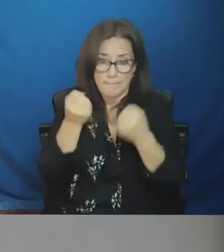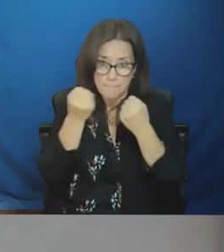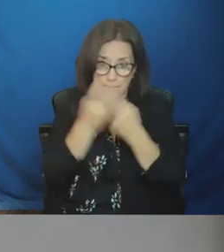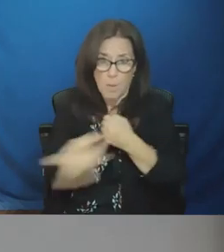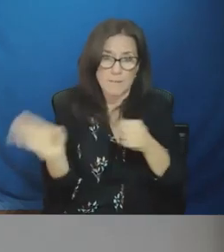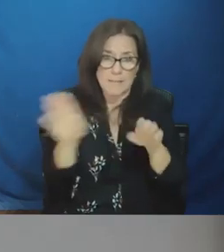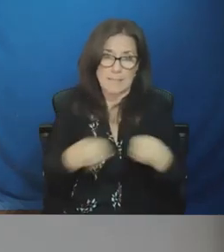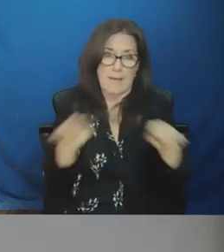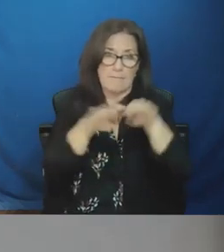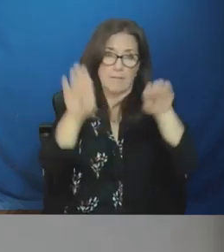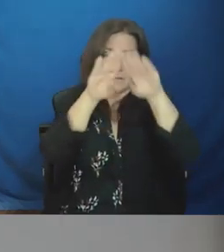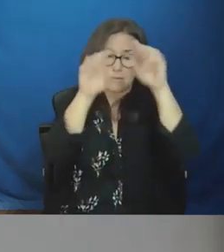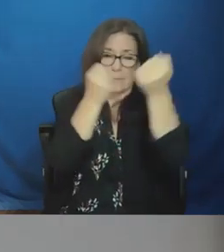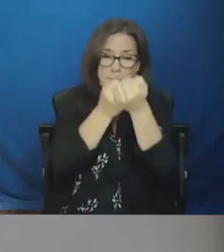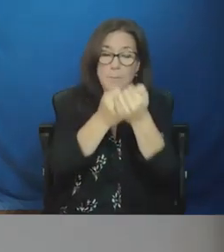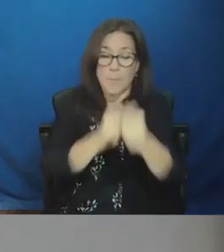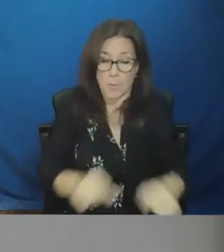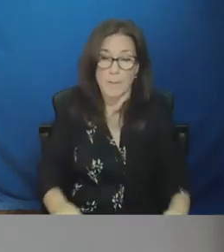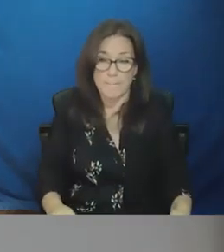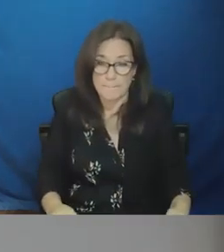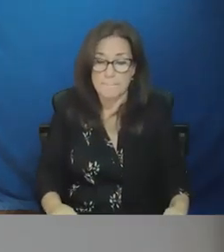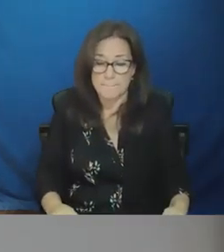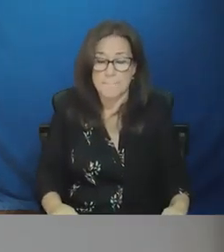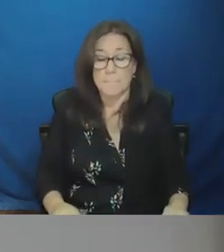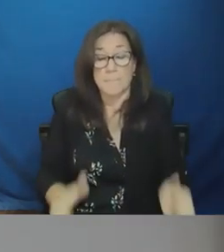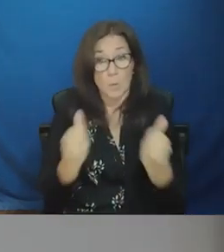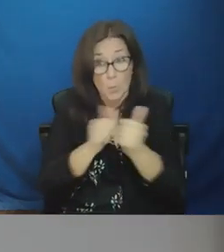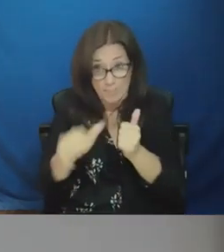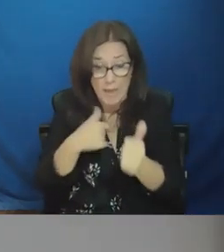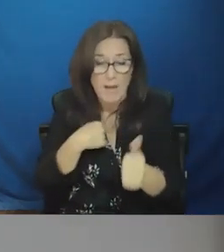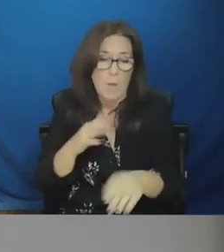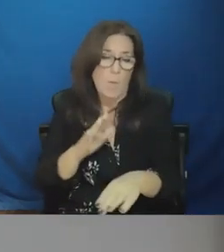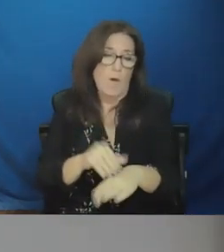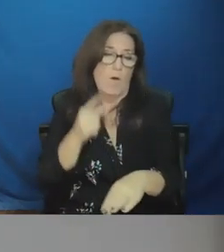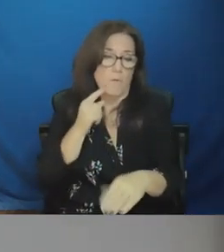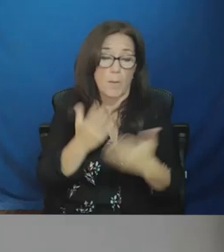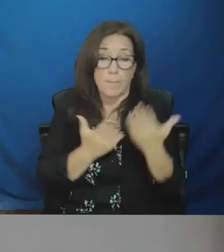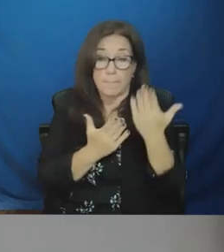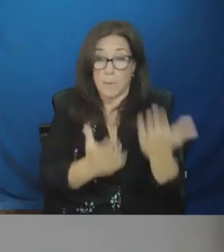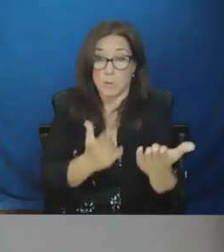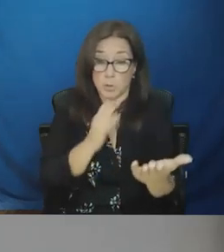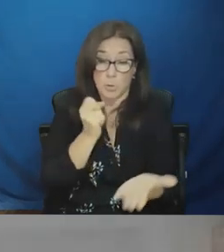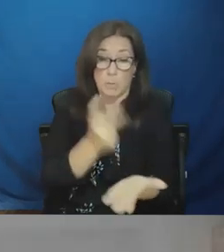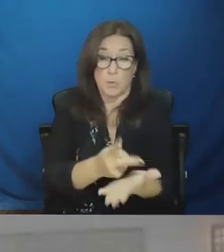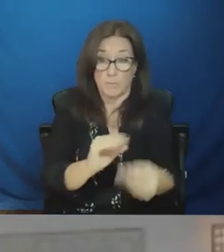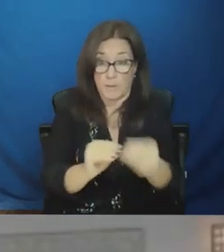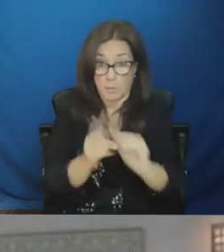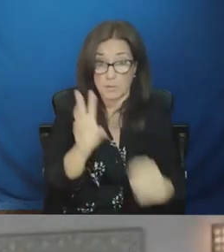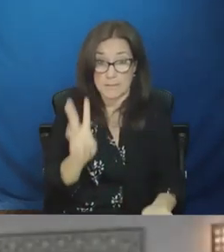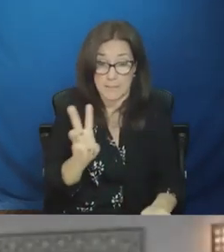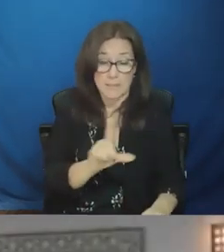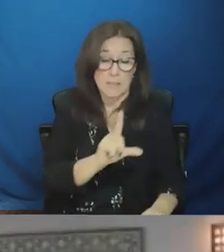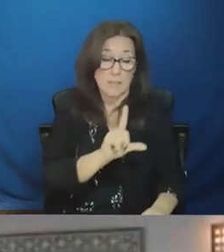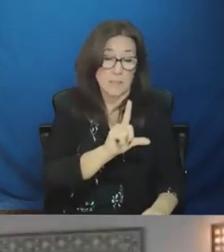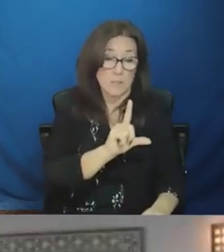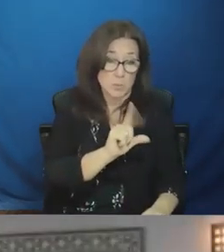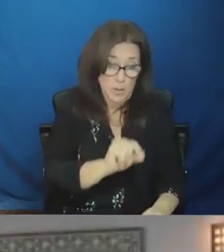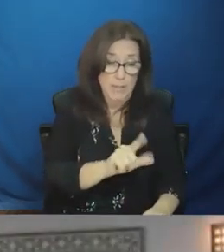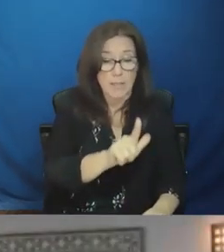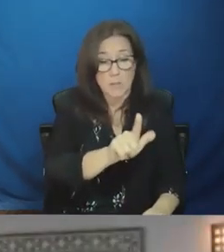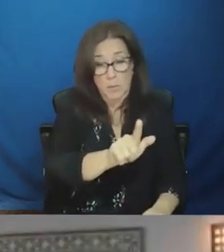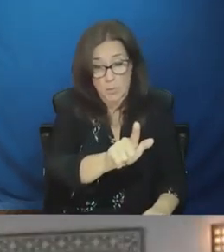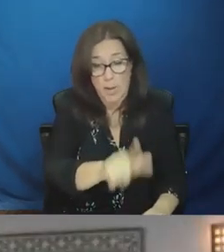emociona mucho estos sistemas de apoyo para los estudiantes pero este es el siguiente artículo con